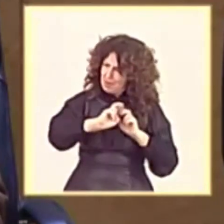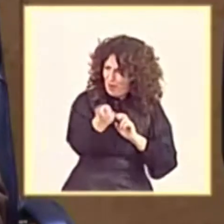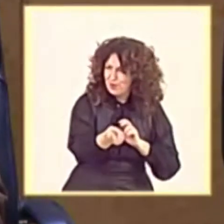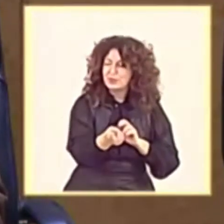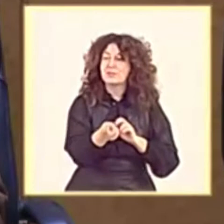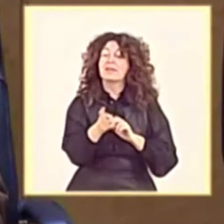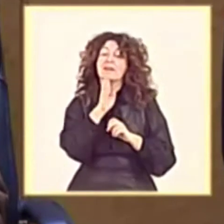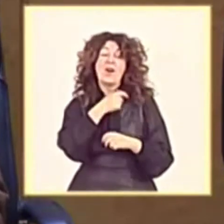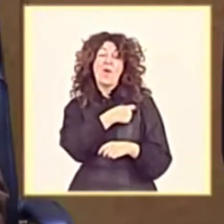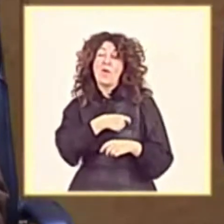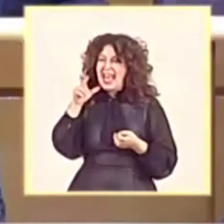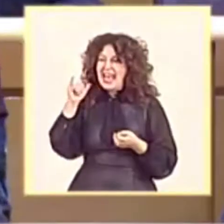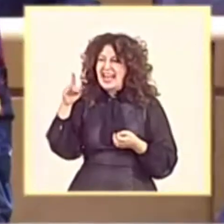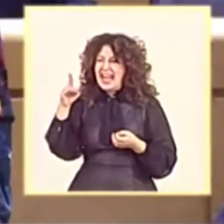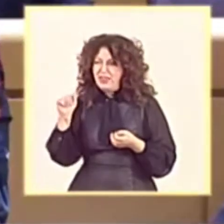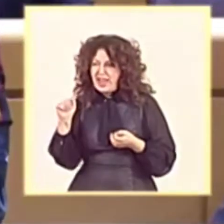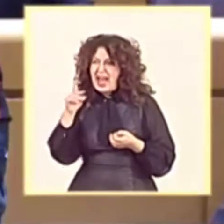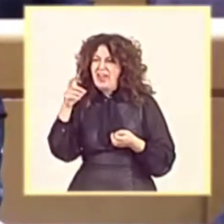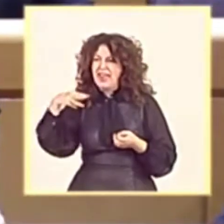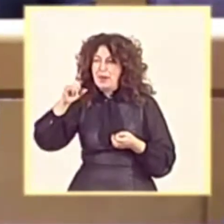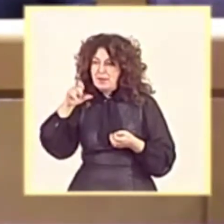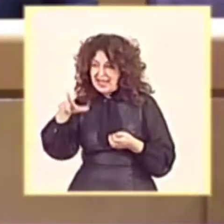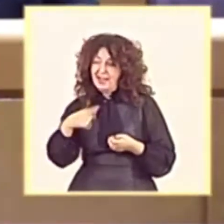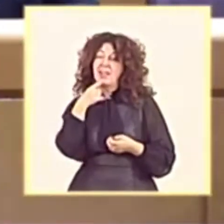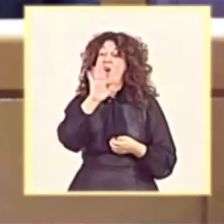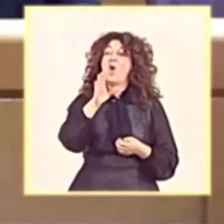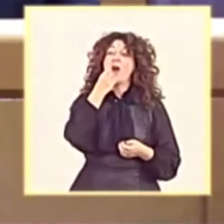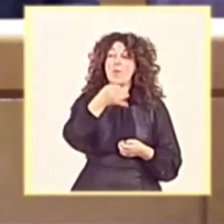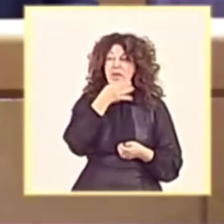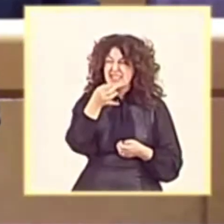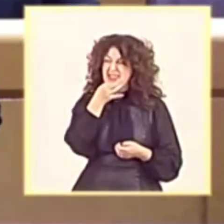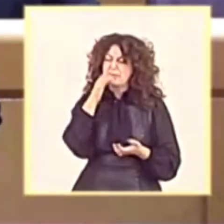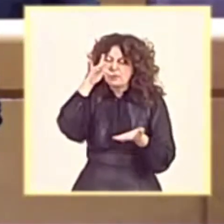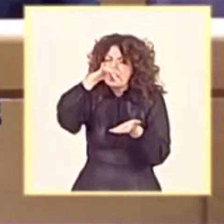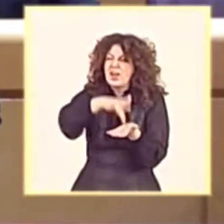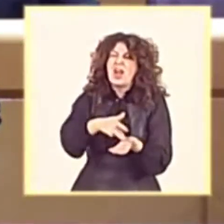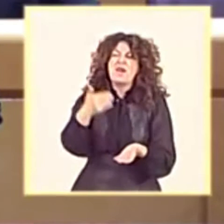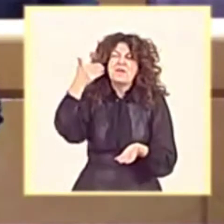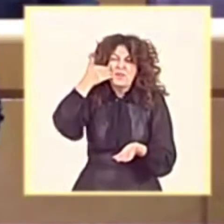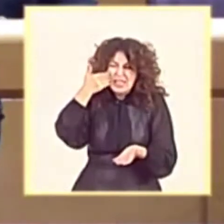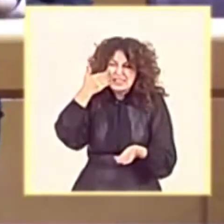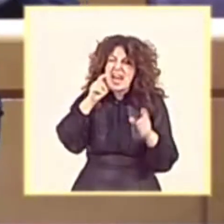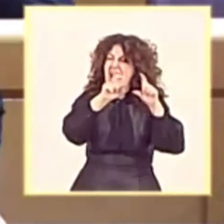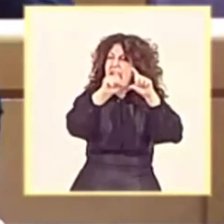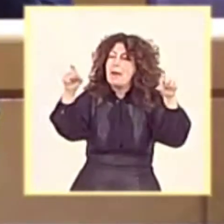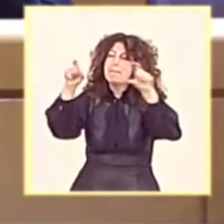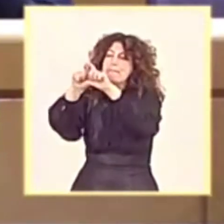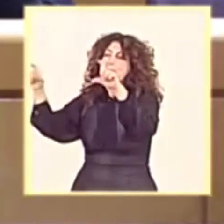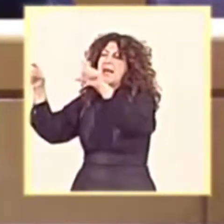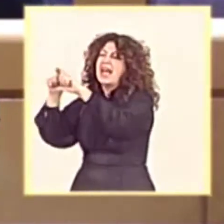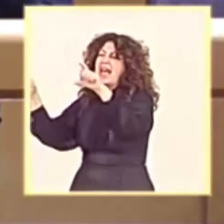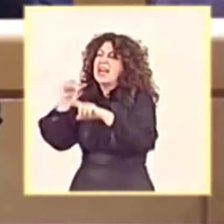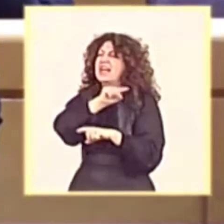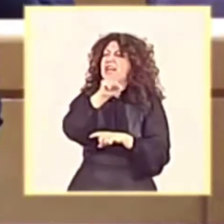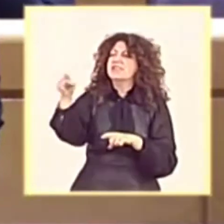por esta cuestión ayer en el Senado. ¿En qué fecha, a qué empresas y con qué medidas concretas se implantará la fiscalidad